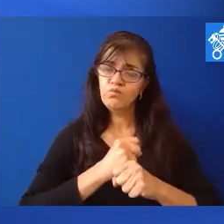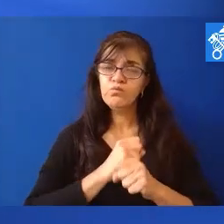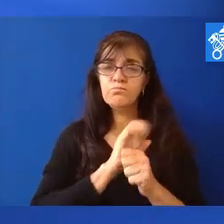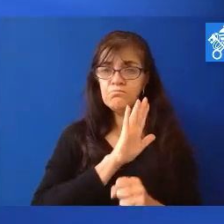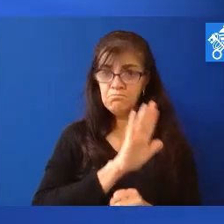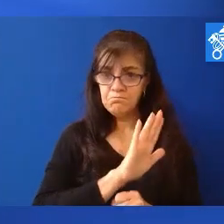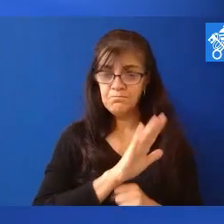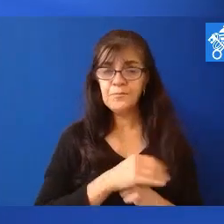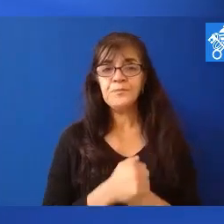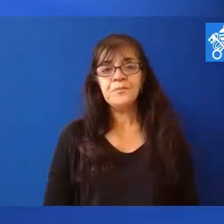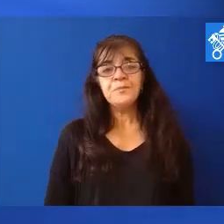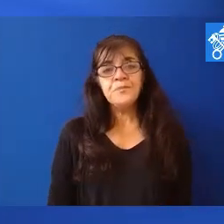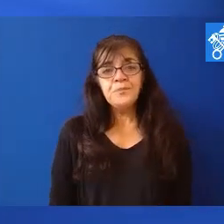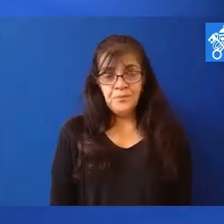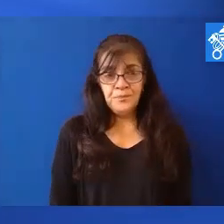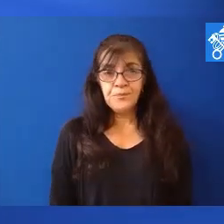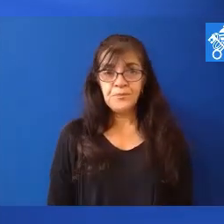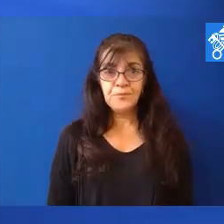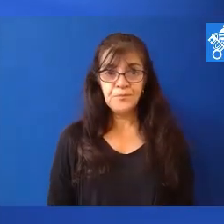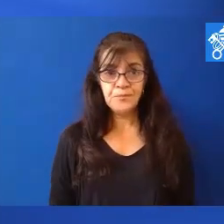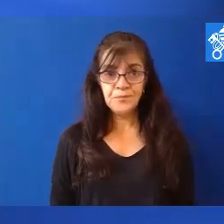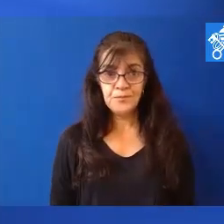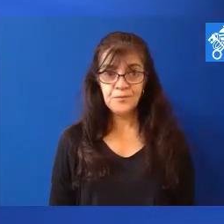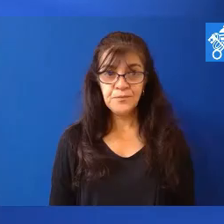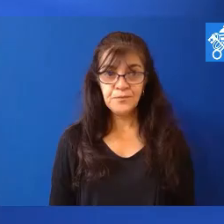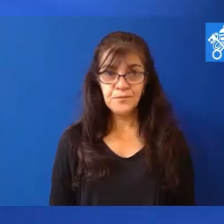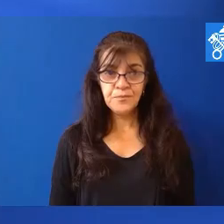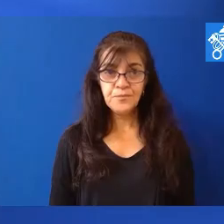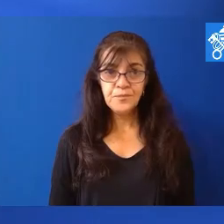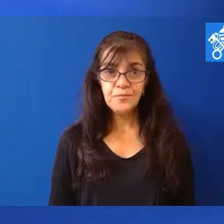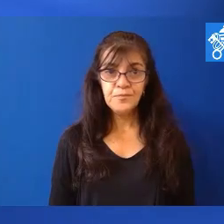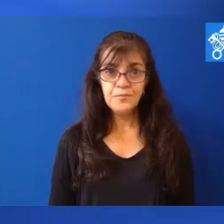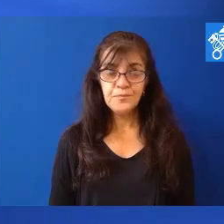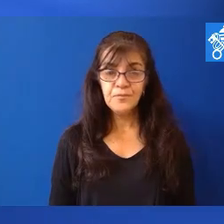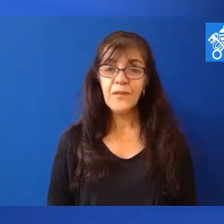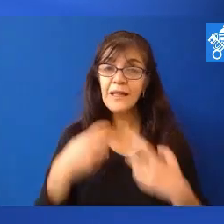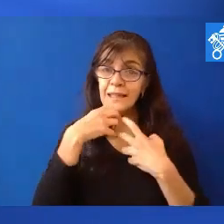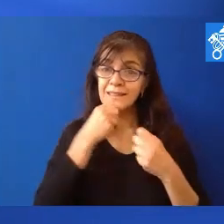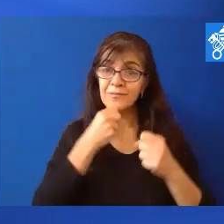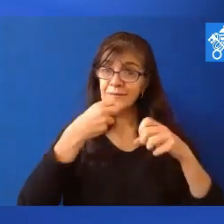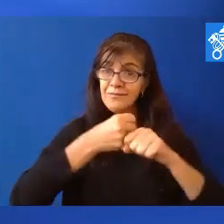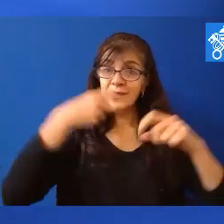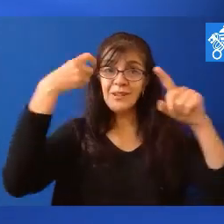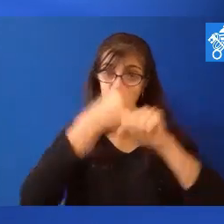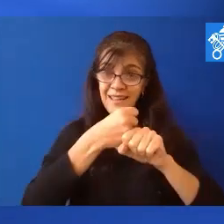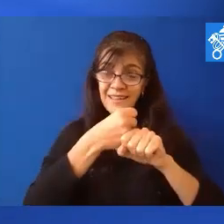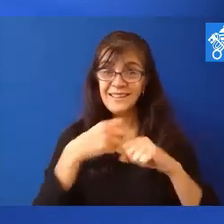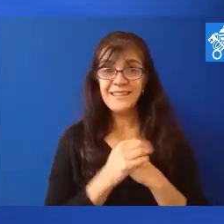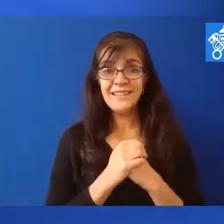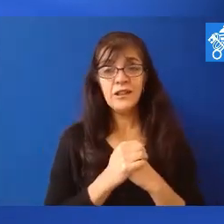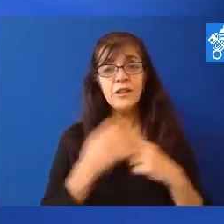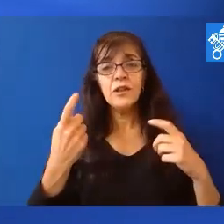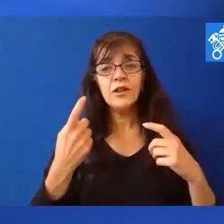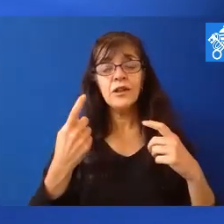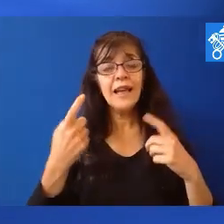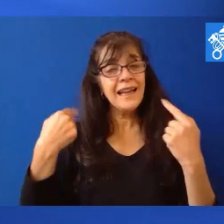Yeah. Queridos hermanos y hermanas,